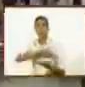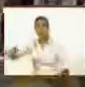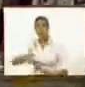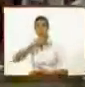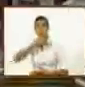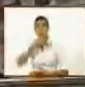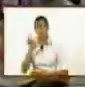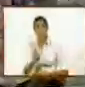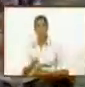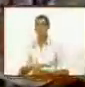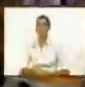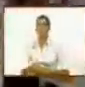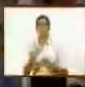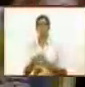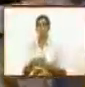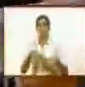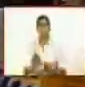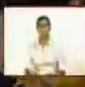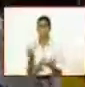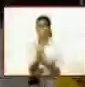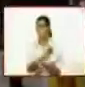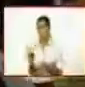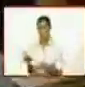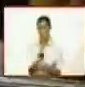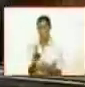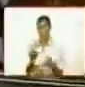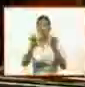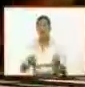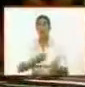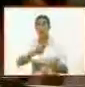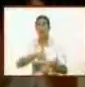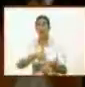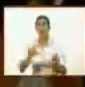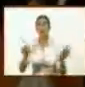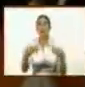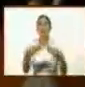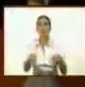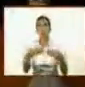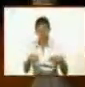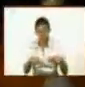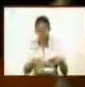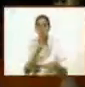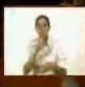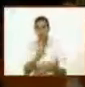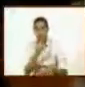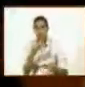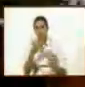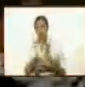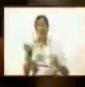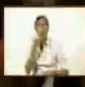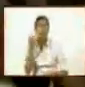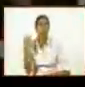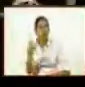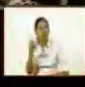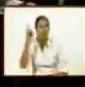de estos periodistas no truncará el compromiso de los comunicadores del Sistema Nacional de Medios Públicos en informar las represiones y